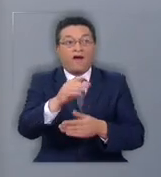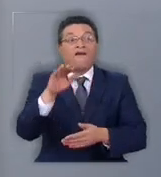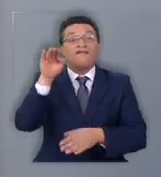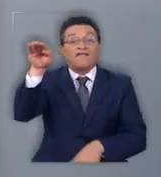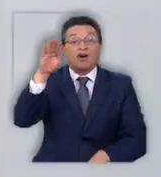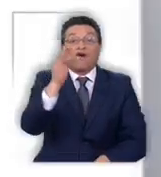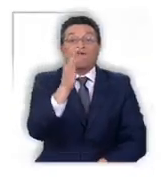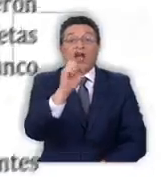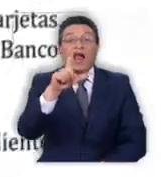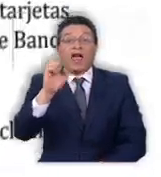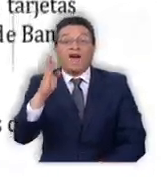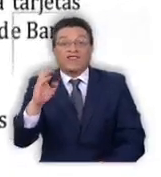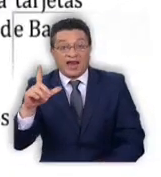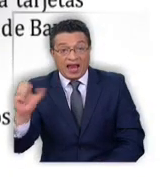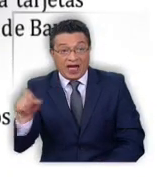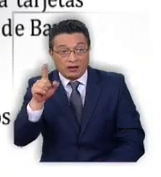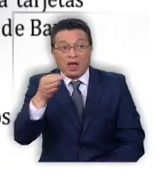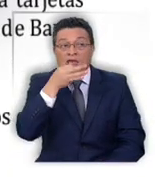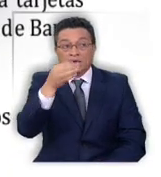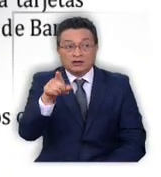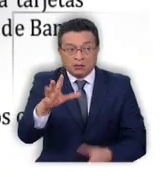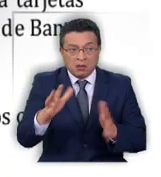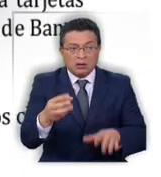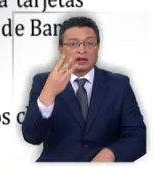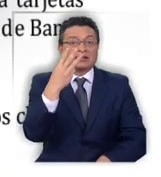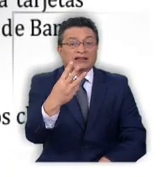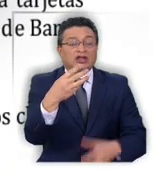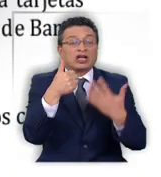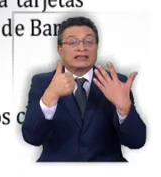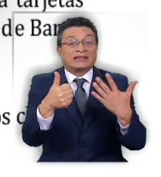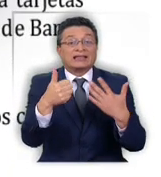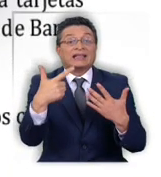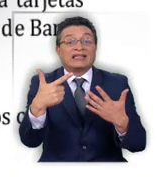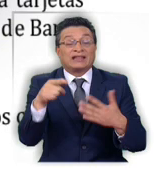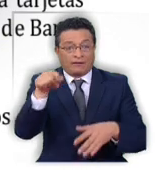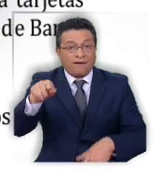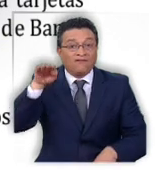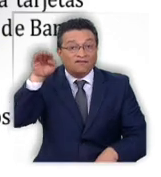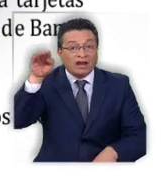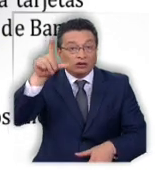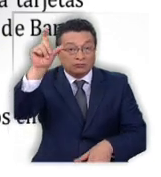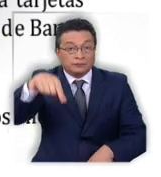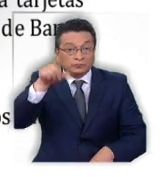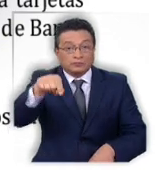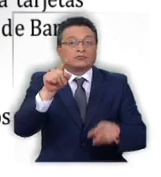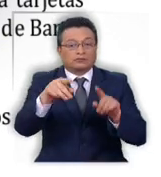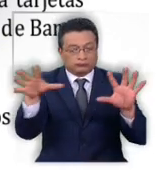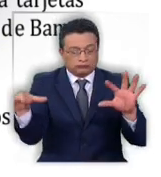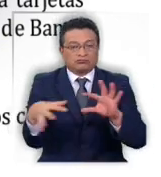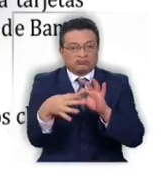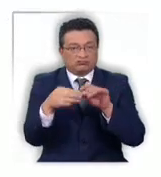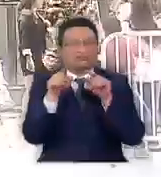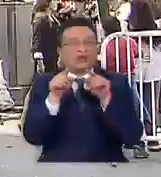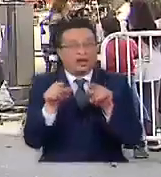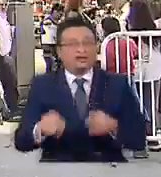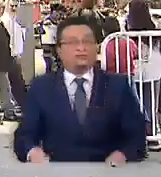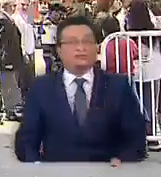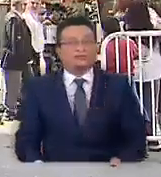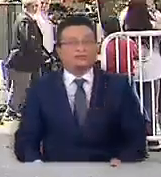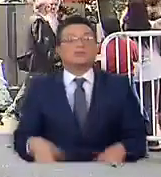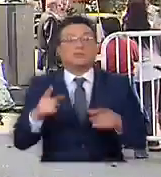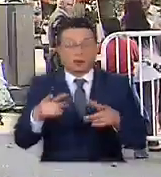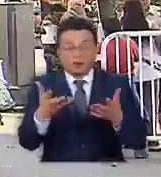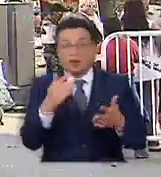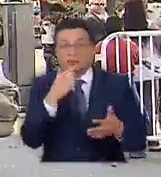Falabella asegura que según sus registros, 367 tarjetas de este banco están implicadas en la clonación. Pese